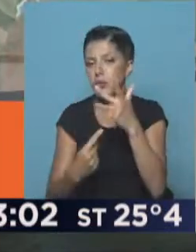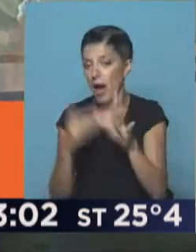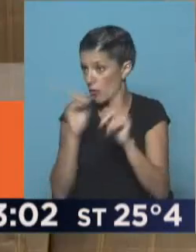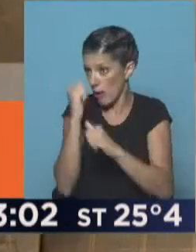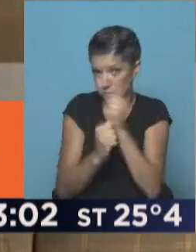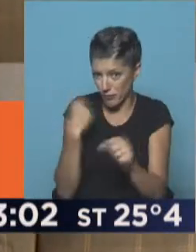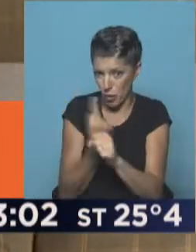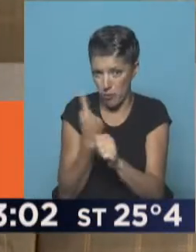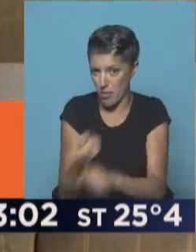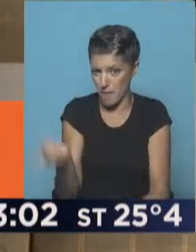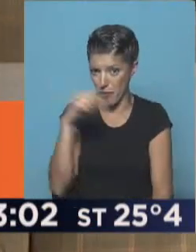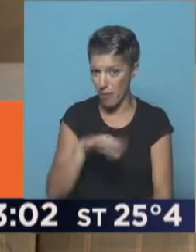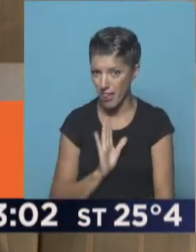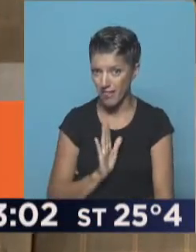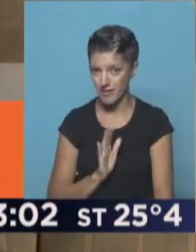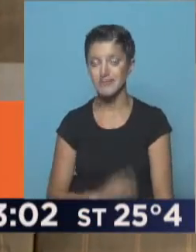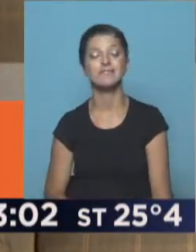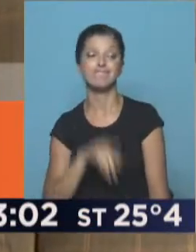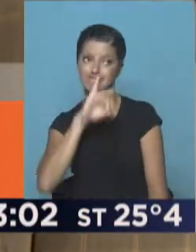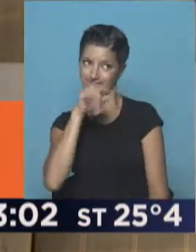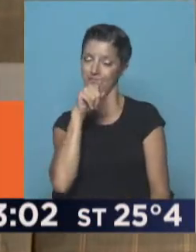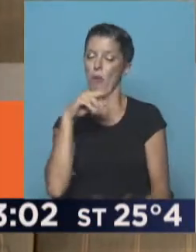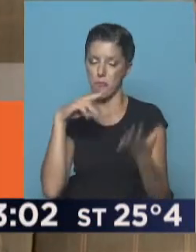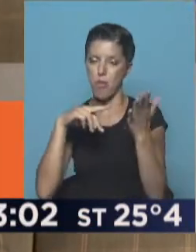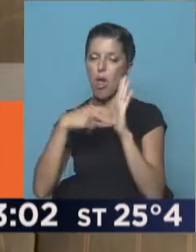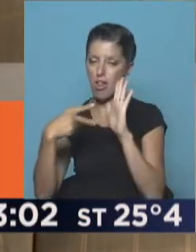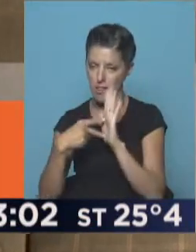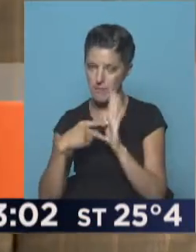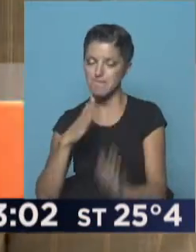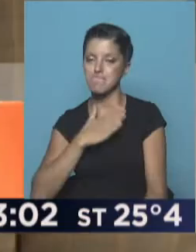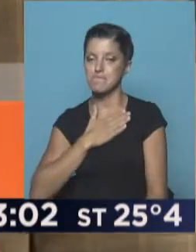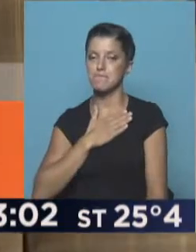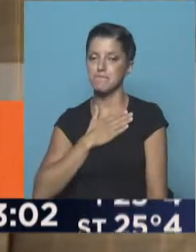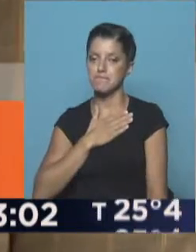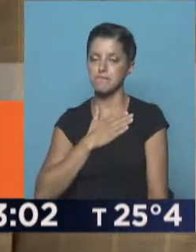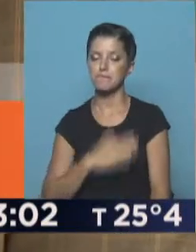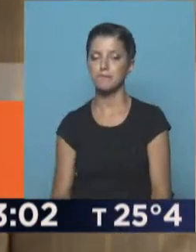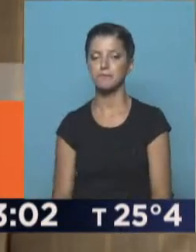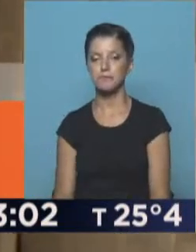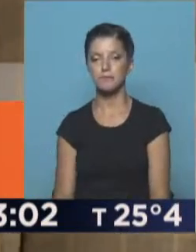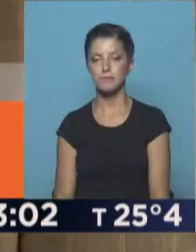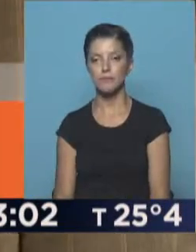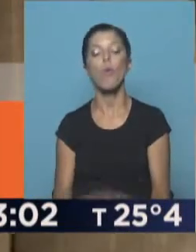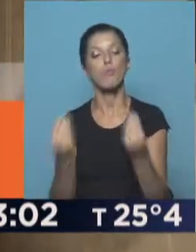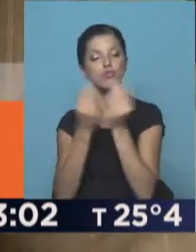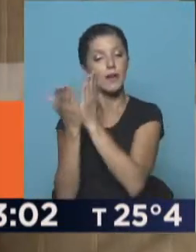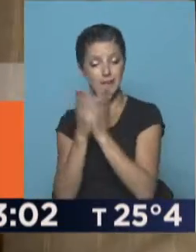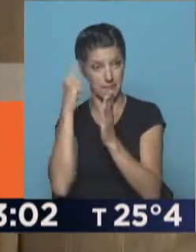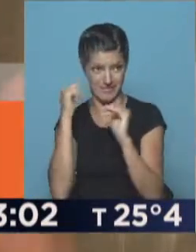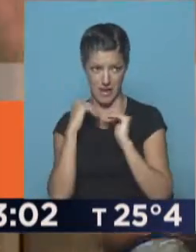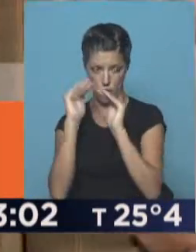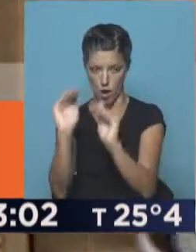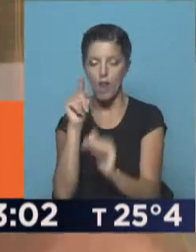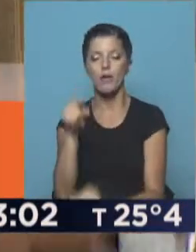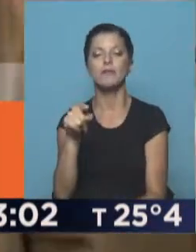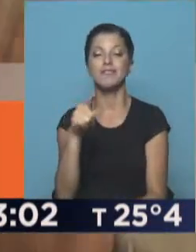volver. Eso es un severo problema. Yo creo que ahí Trump va a tener, y la mayoría de los analistas coinciden, va a tener un severo